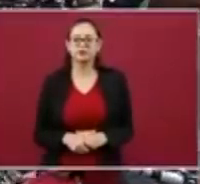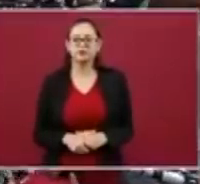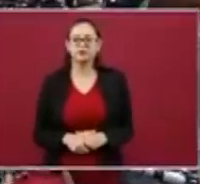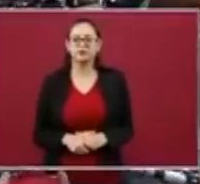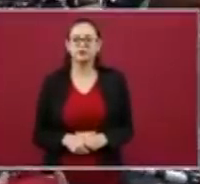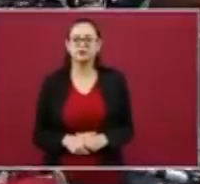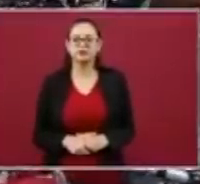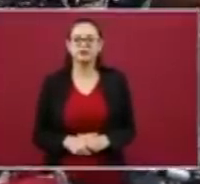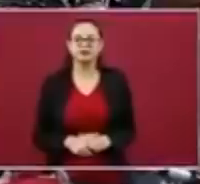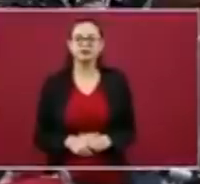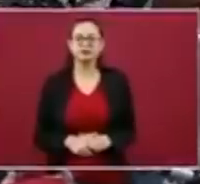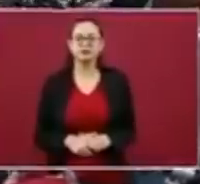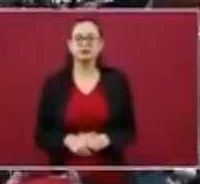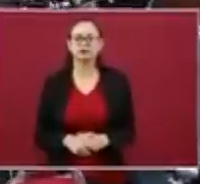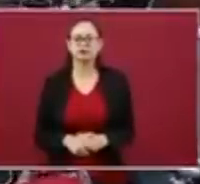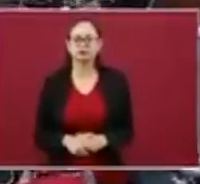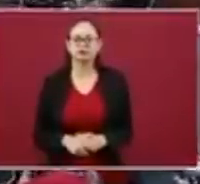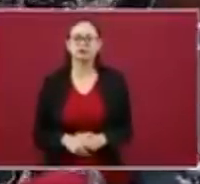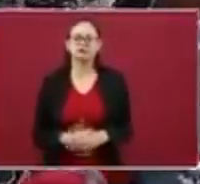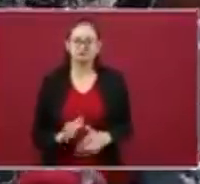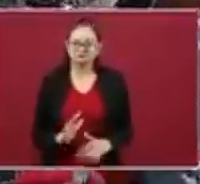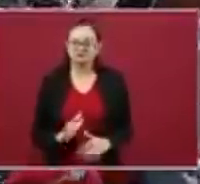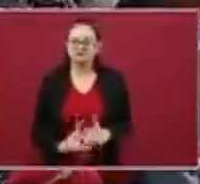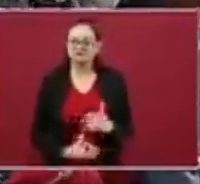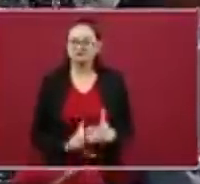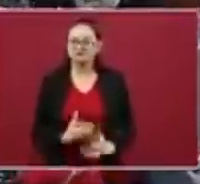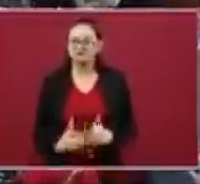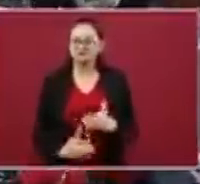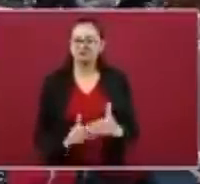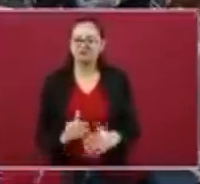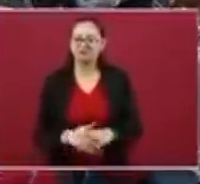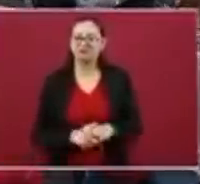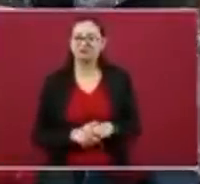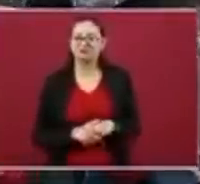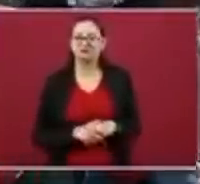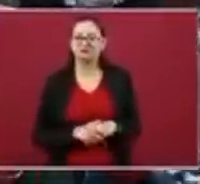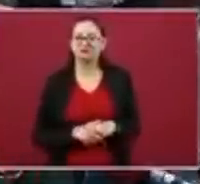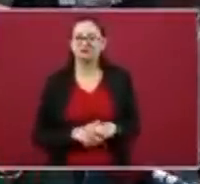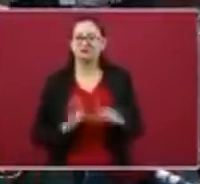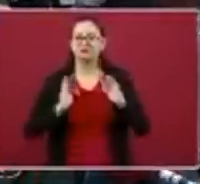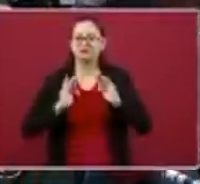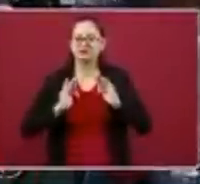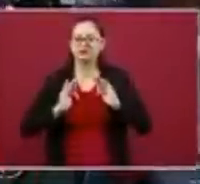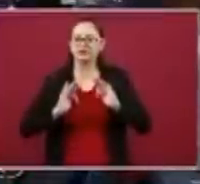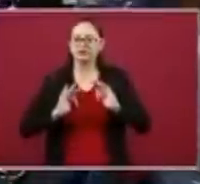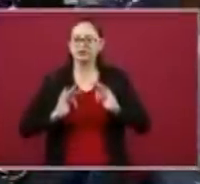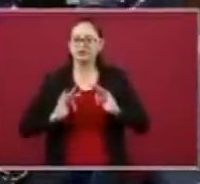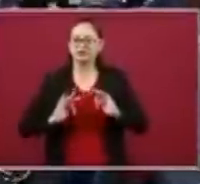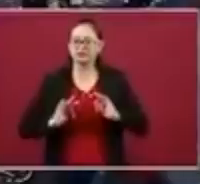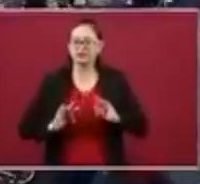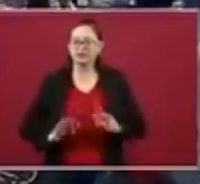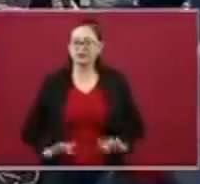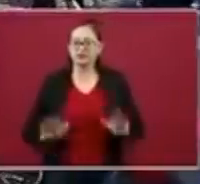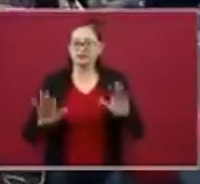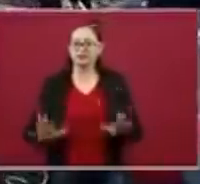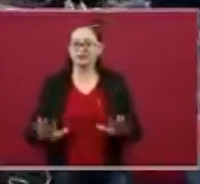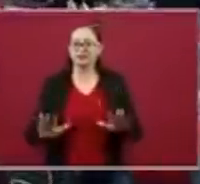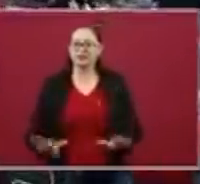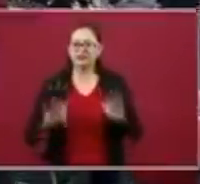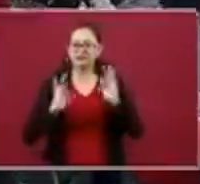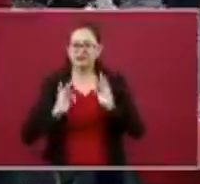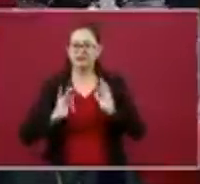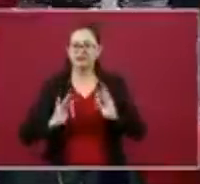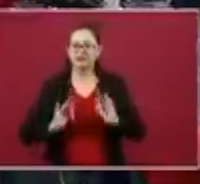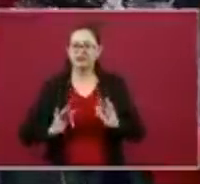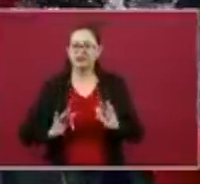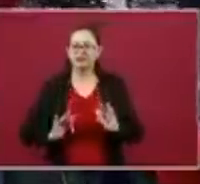la alarma, vamos caminando sin perder la calma, tranquilos.